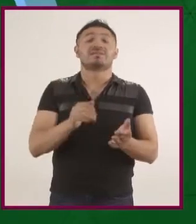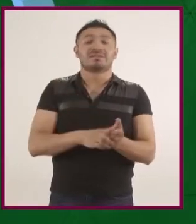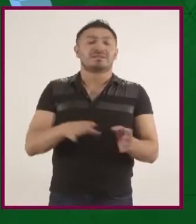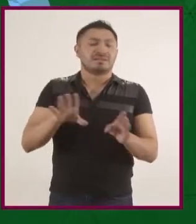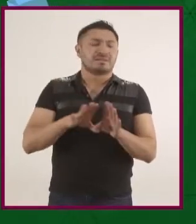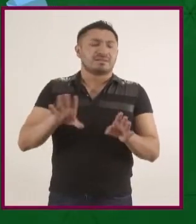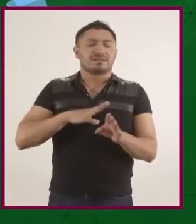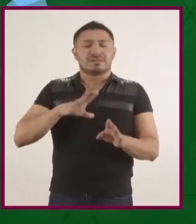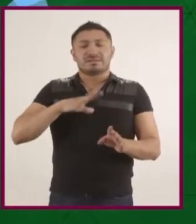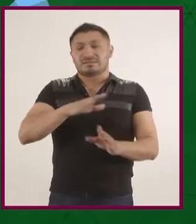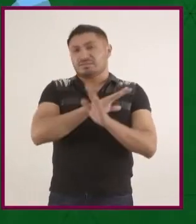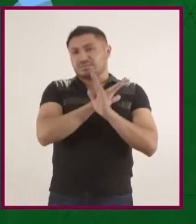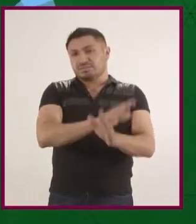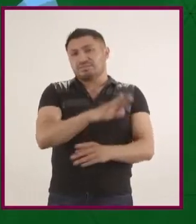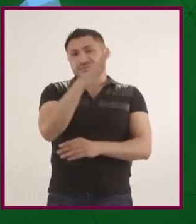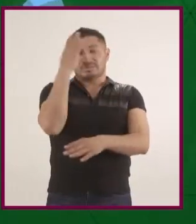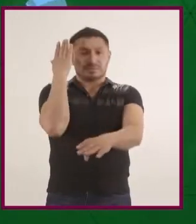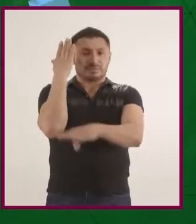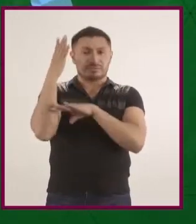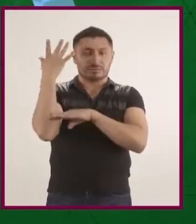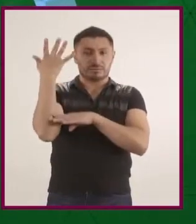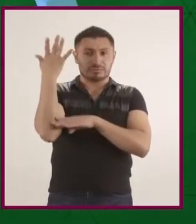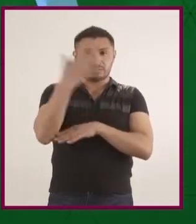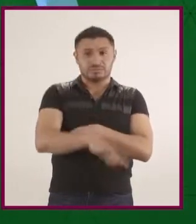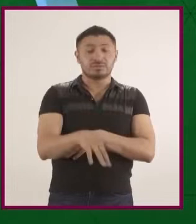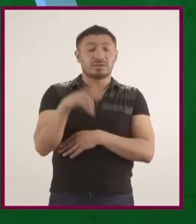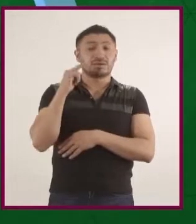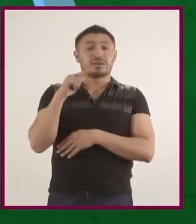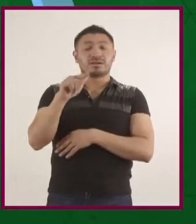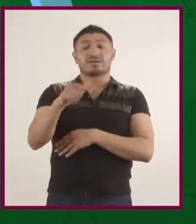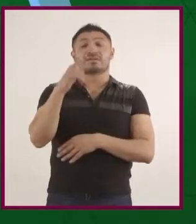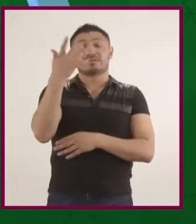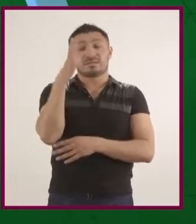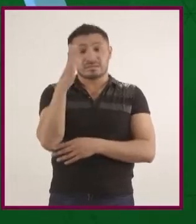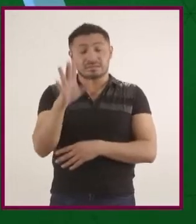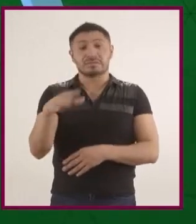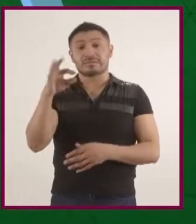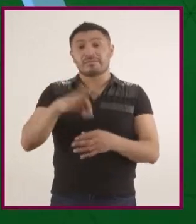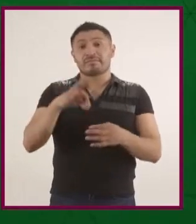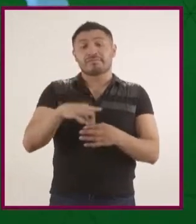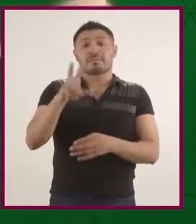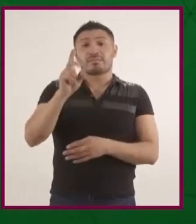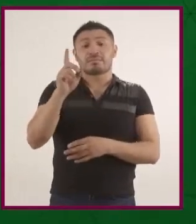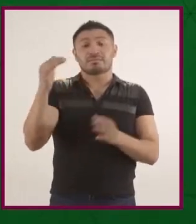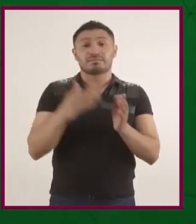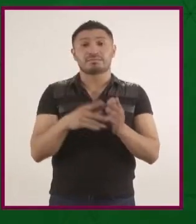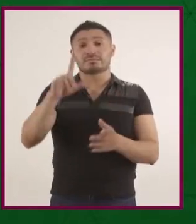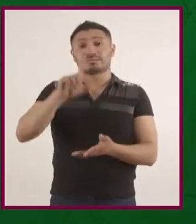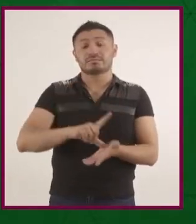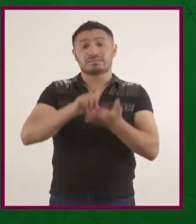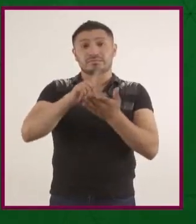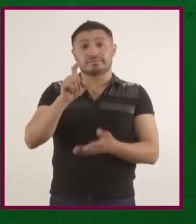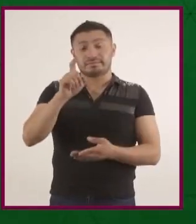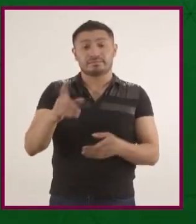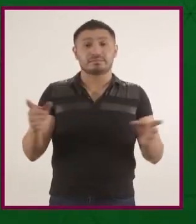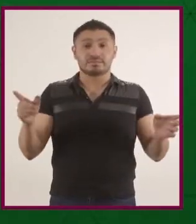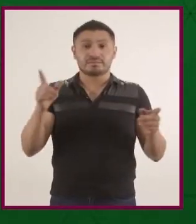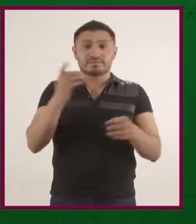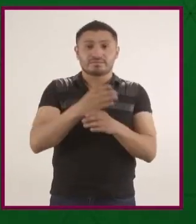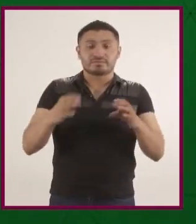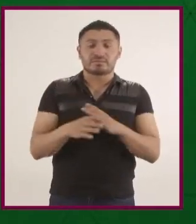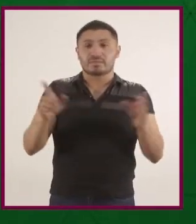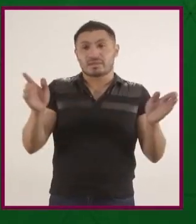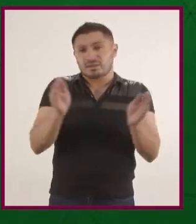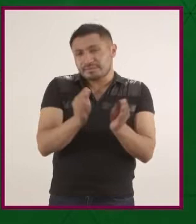tala de casi 17 árboles y ahorra aproximadamente 30.000 litros de agua pequeños actos generan